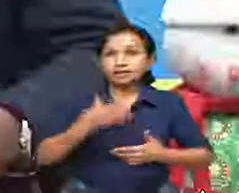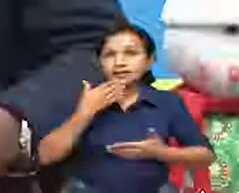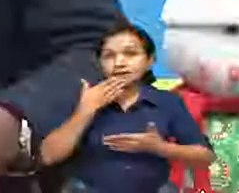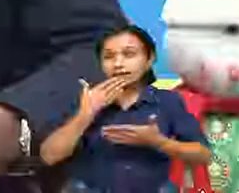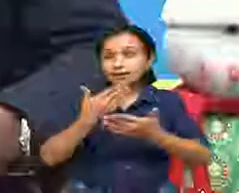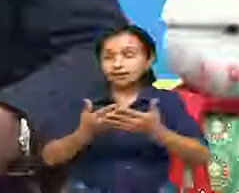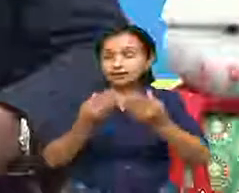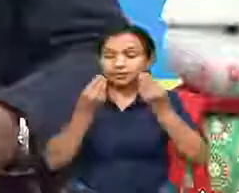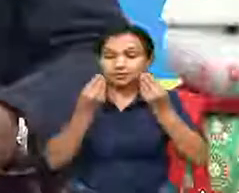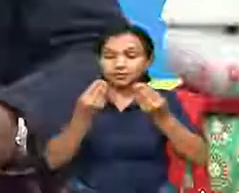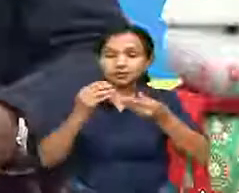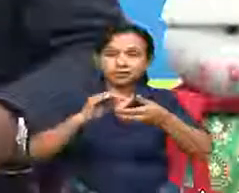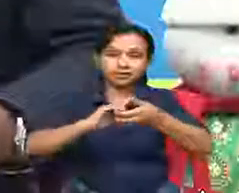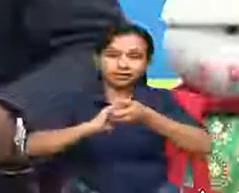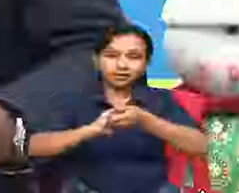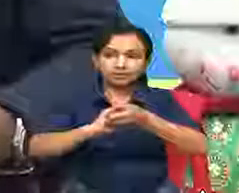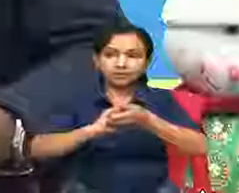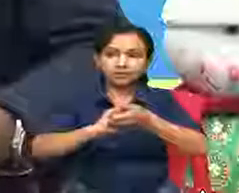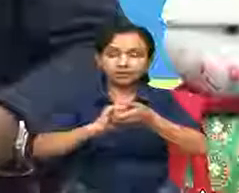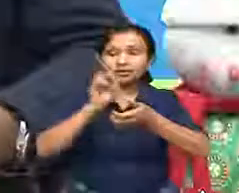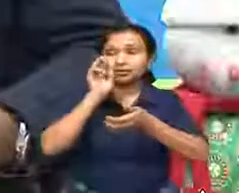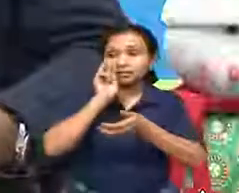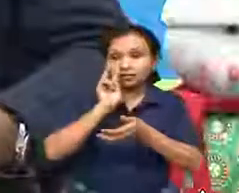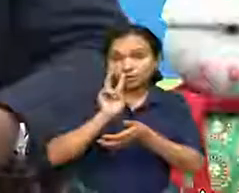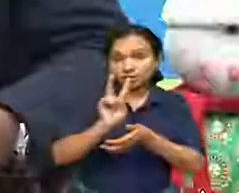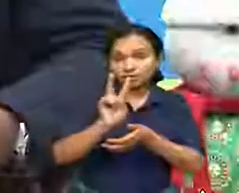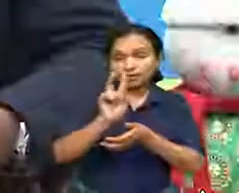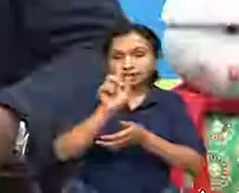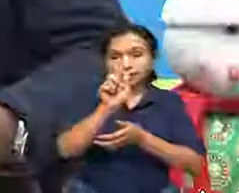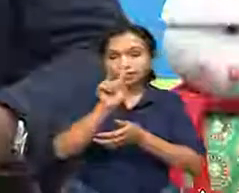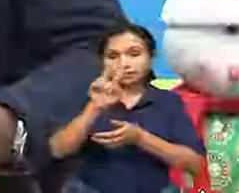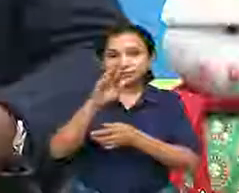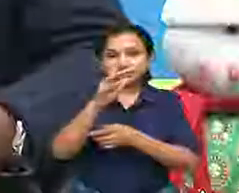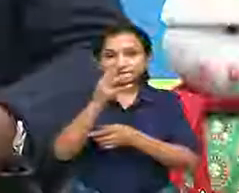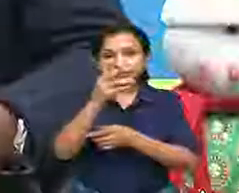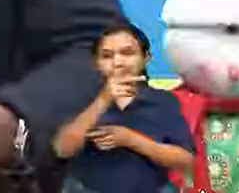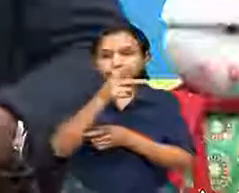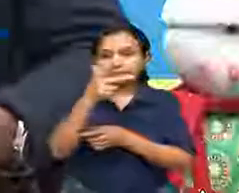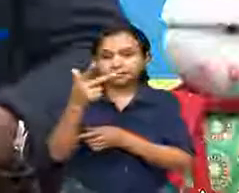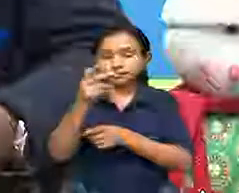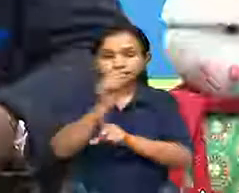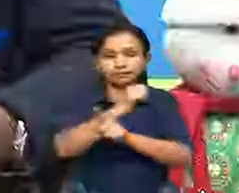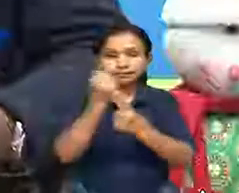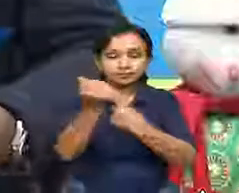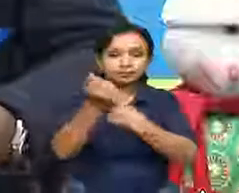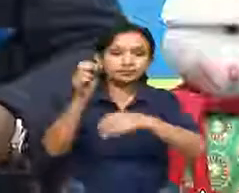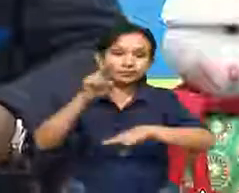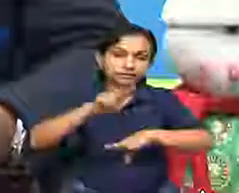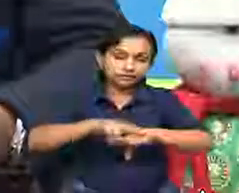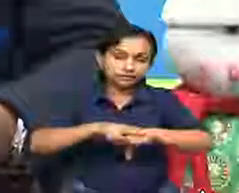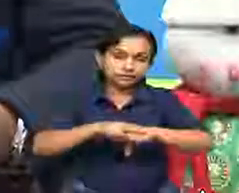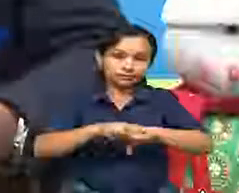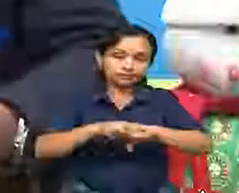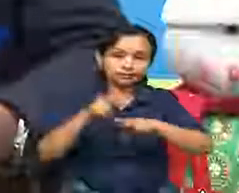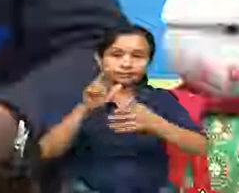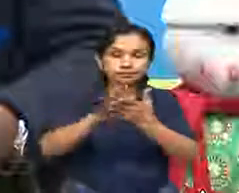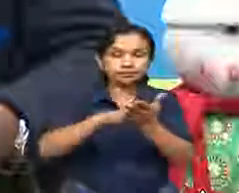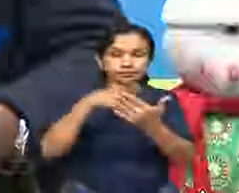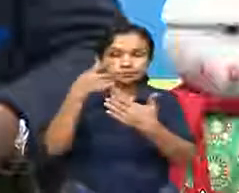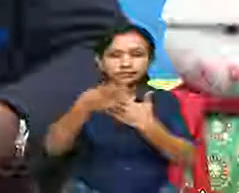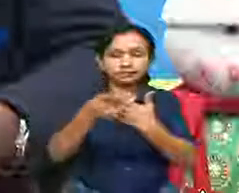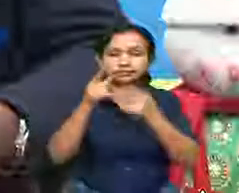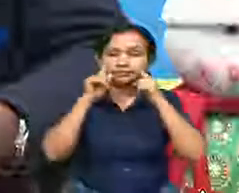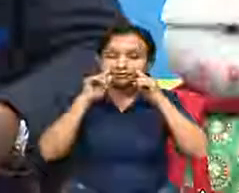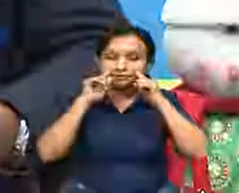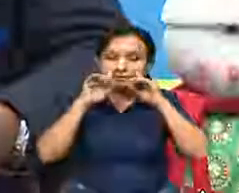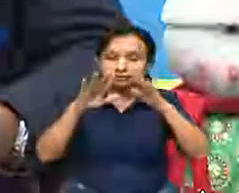Muchas gracias, amigo y amiga televidente, por sintonizar el canal 98, el canal de la Asamblea Nacional y, por supuesto, su programa